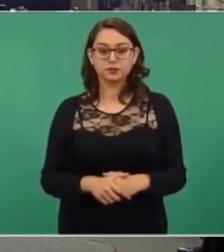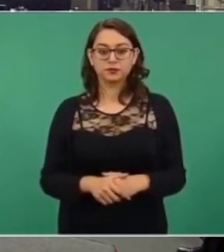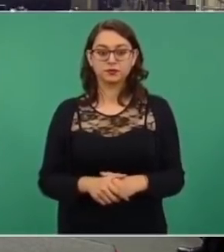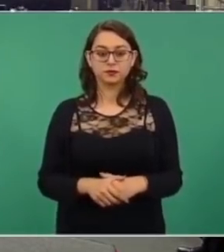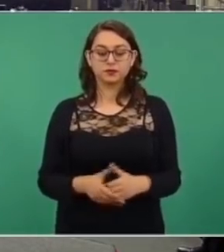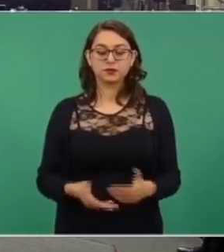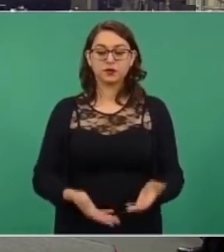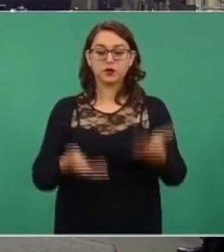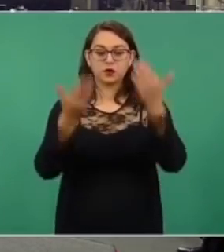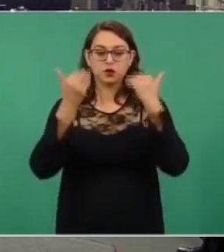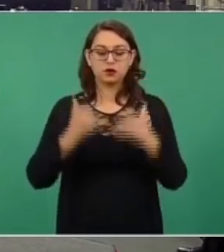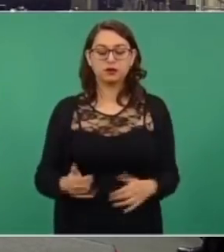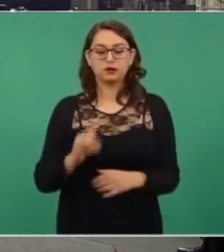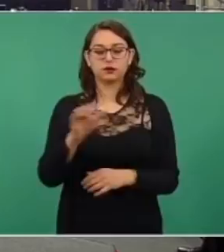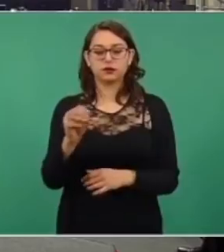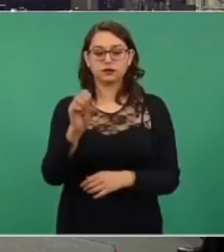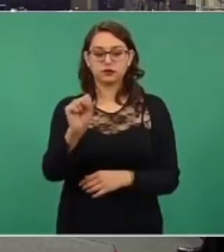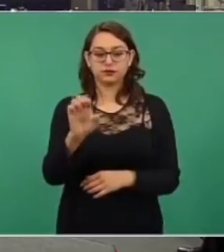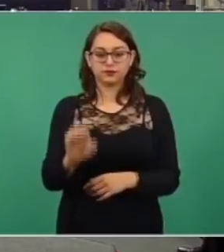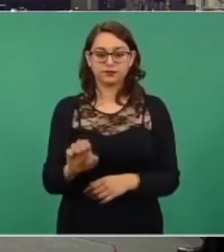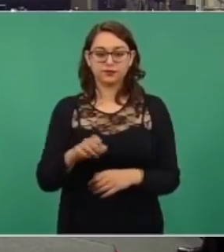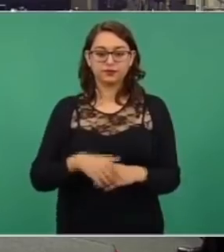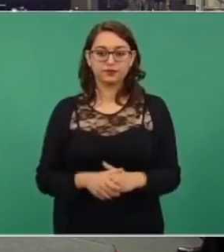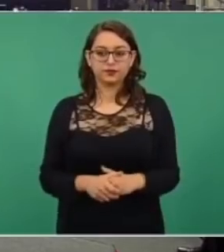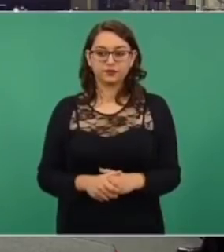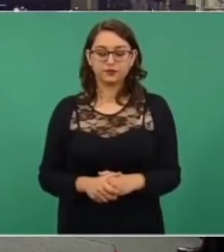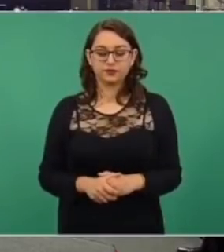José Sobrevilla.